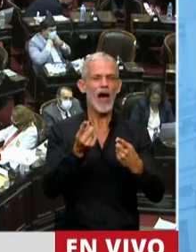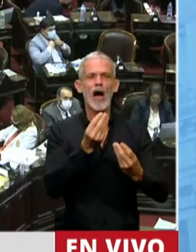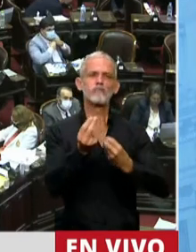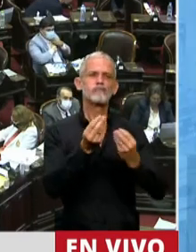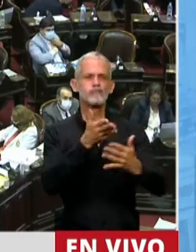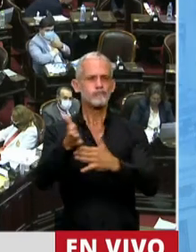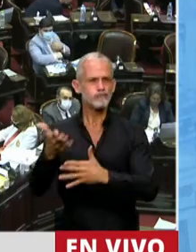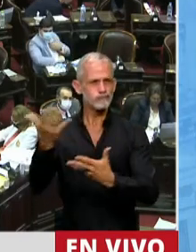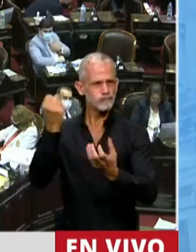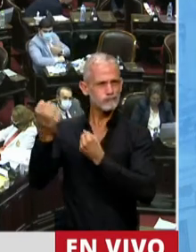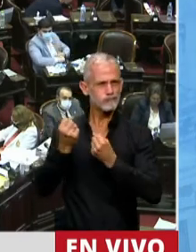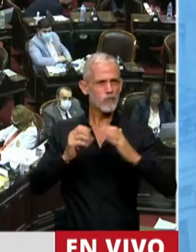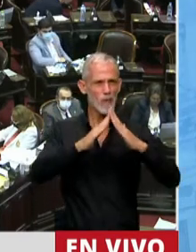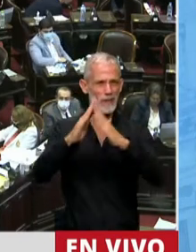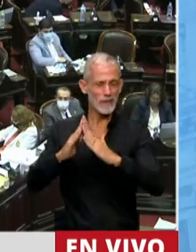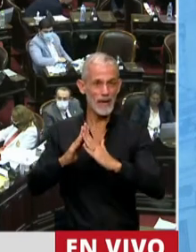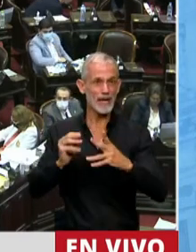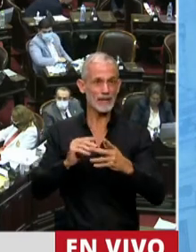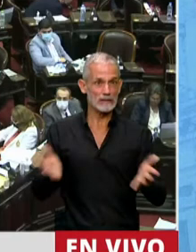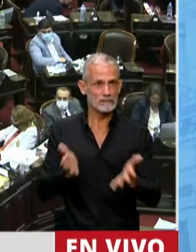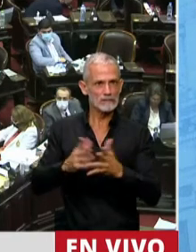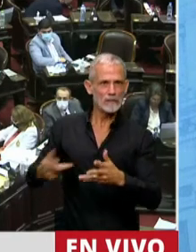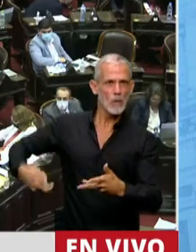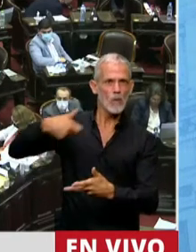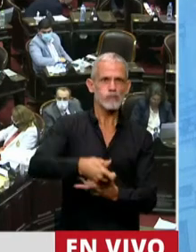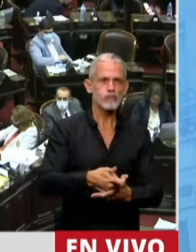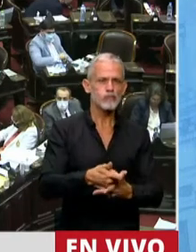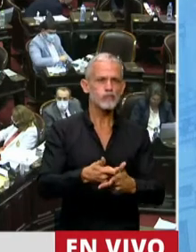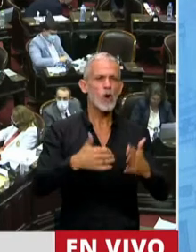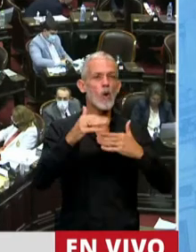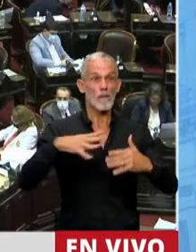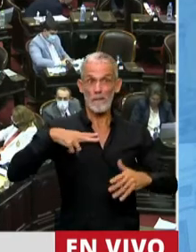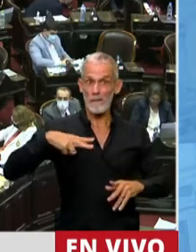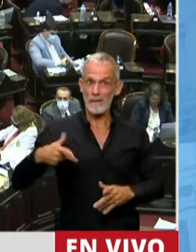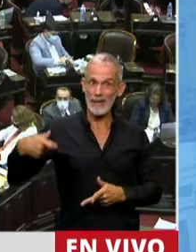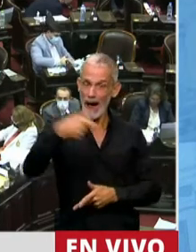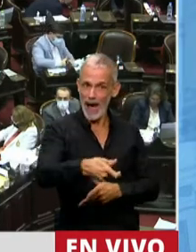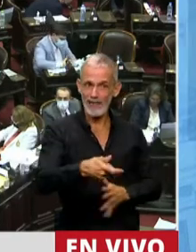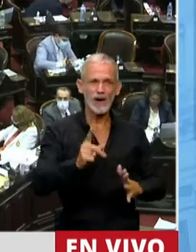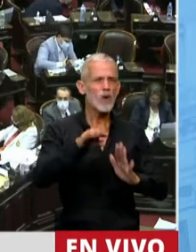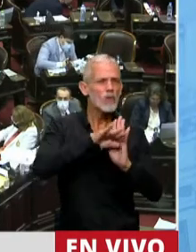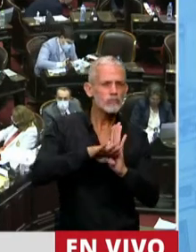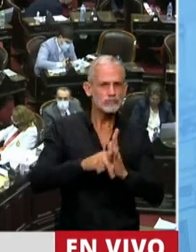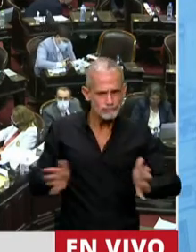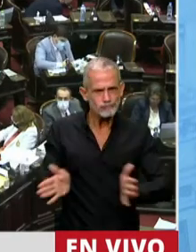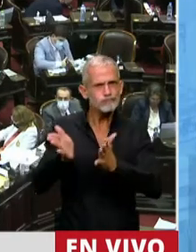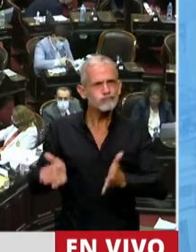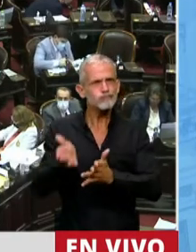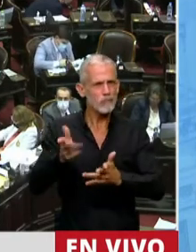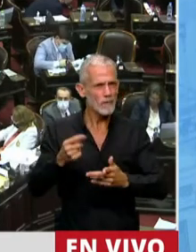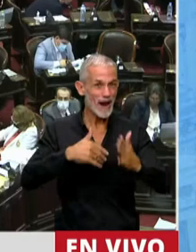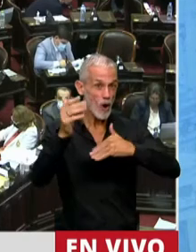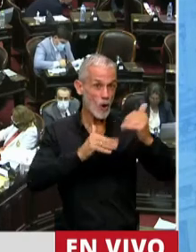vivienda, impulsando las inversiones a través de la obra privada, mediante un régimen de incentivo tanto para